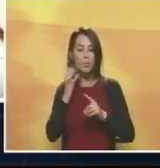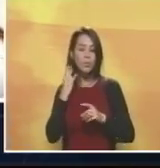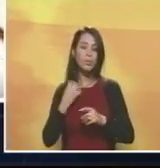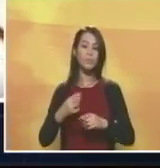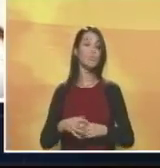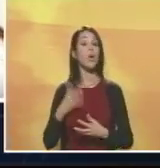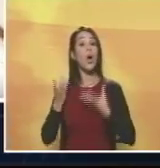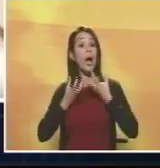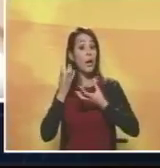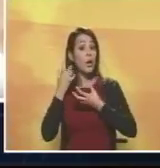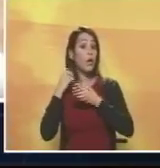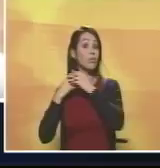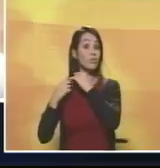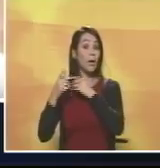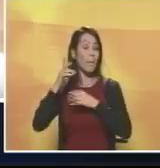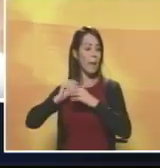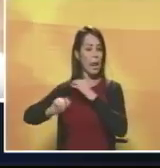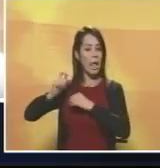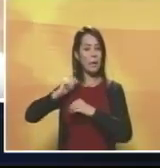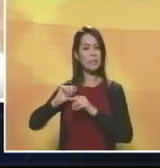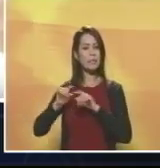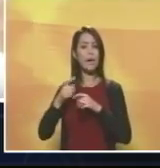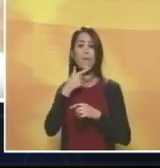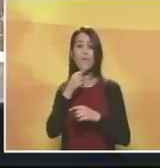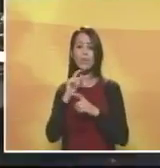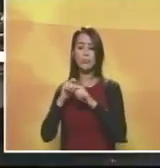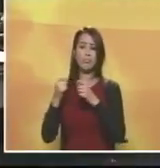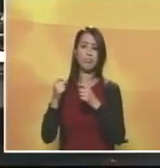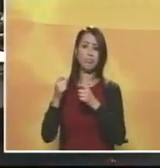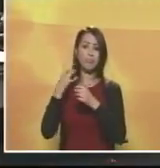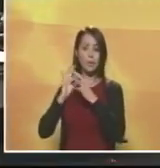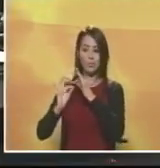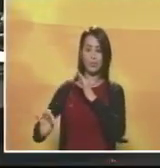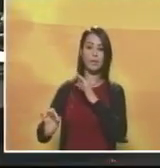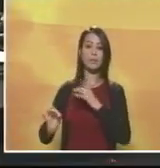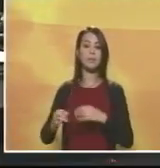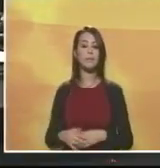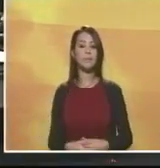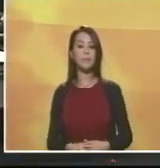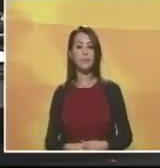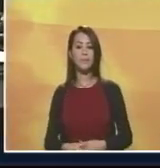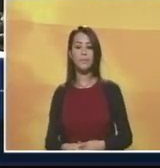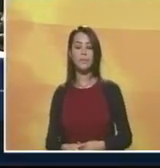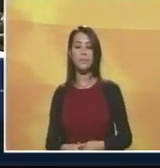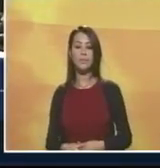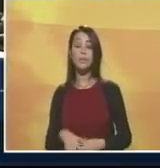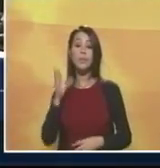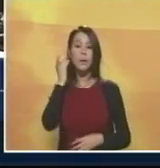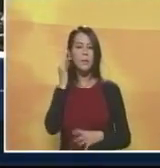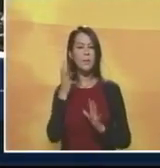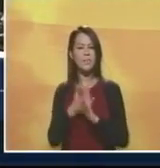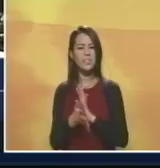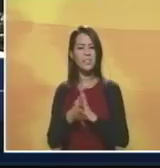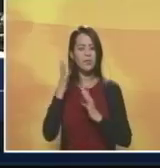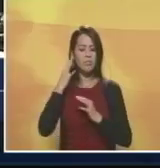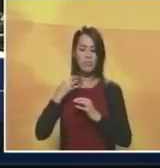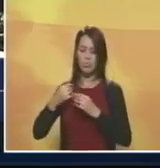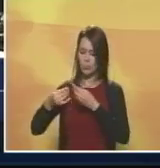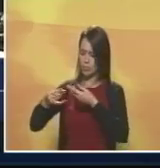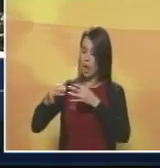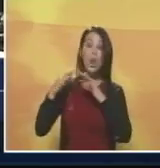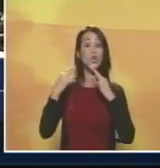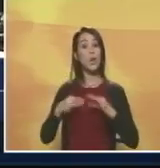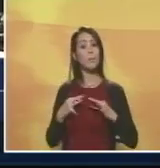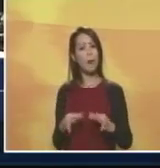calor hace que se torne más débil y se rompa con facilidad. Definitivamente hay que determinar en la mujer cuál es la caída de cabello normal y cuál es